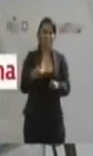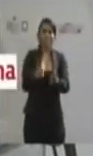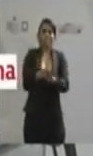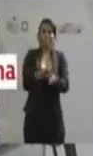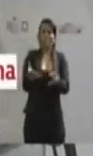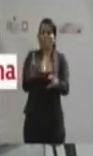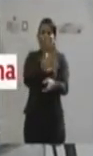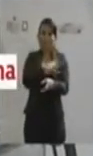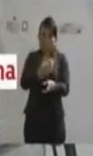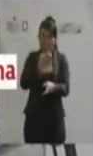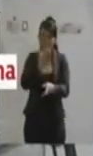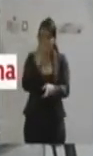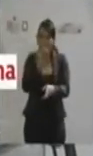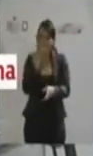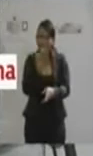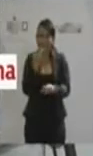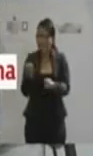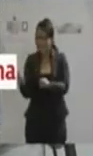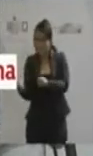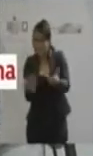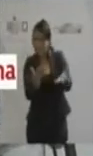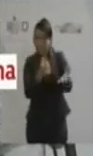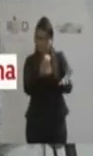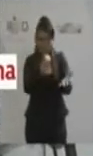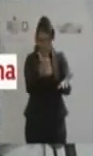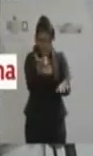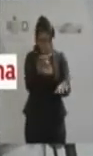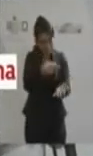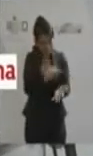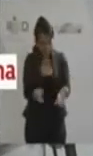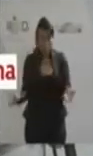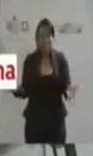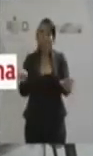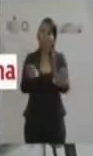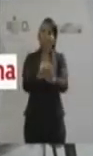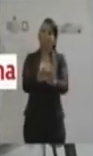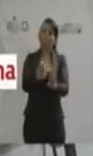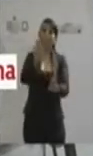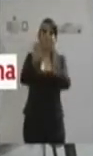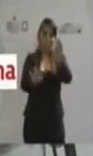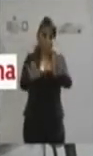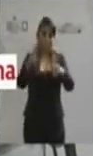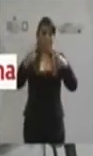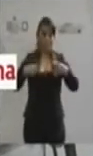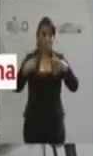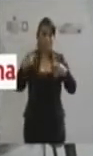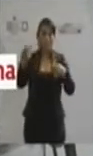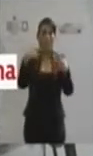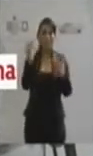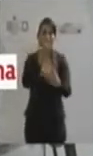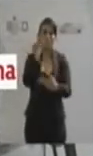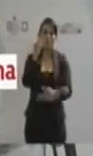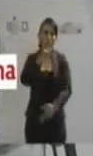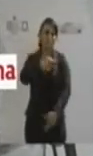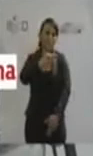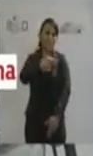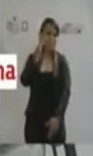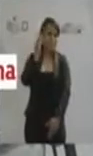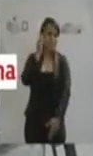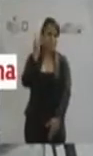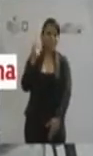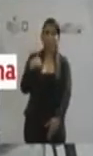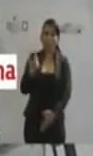nuestros hijos a la escuela para un gran número de gente pensar en las escuelas particulares que son las que se multiplican en queretano